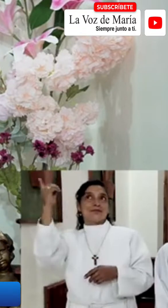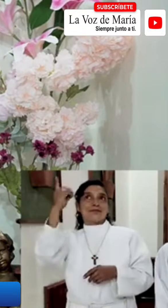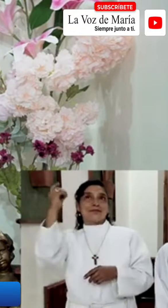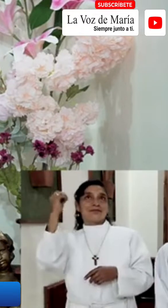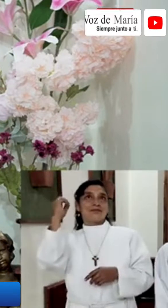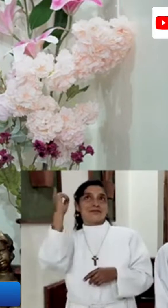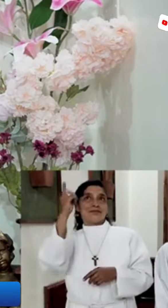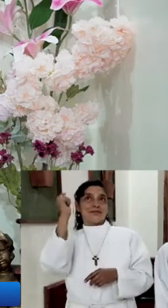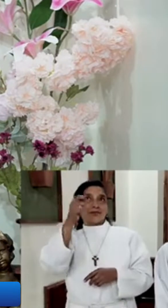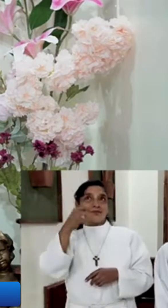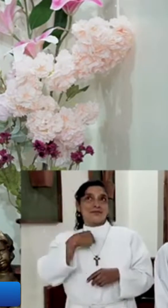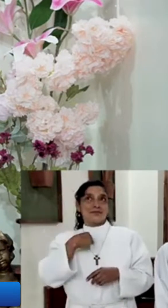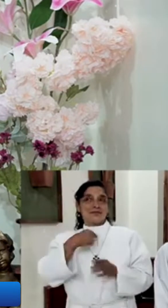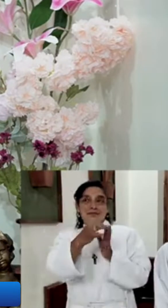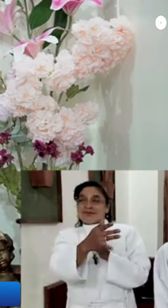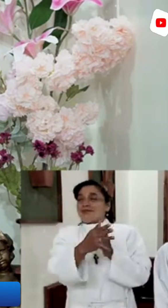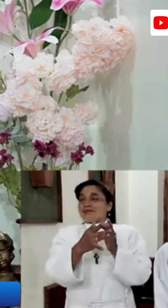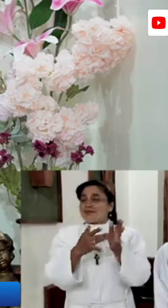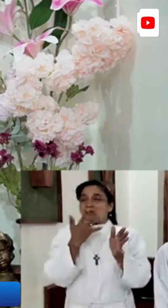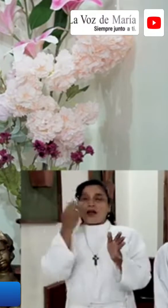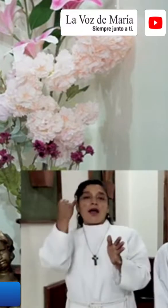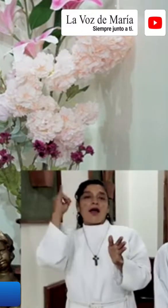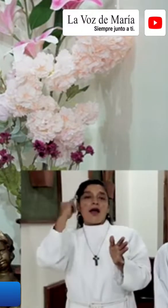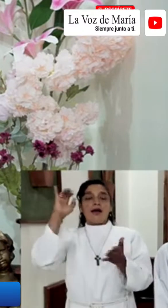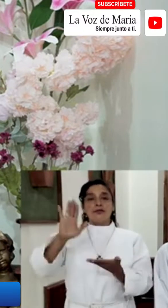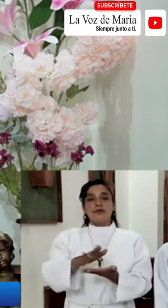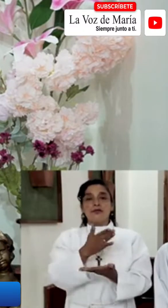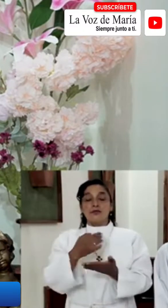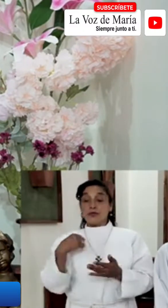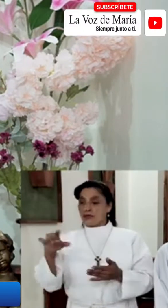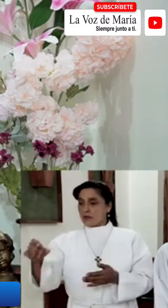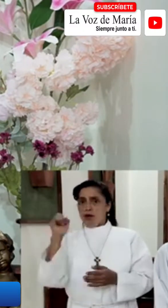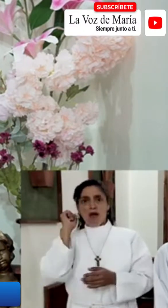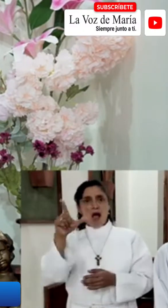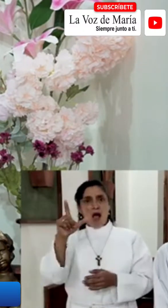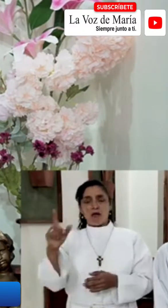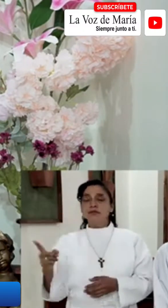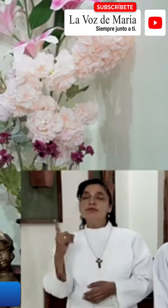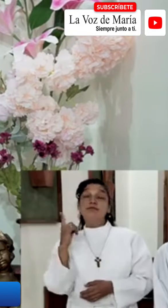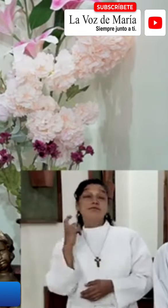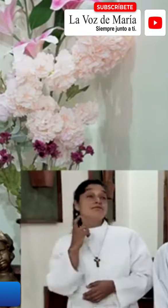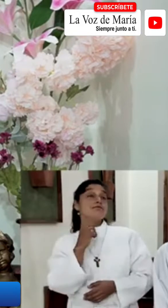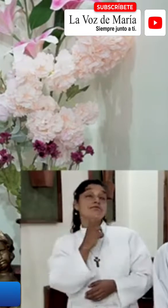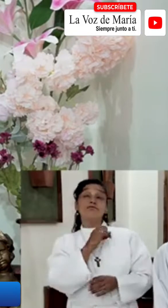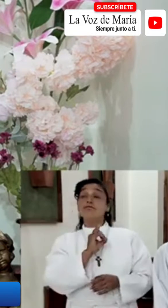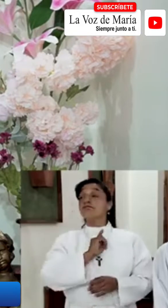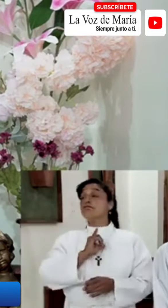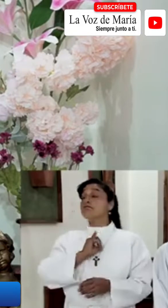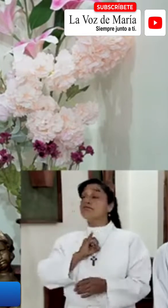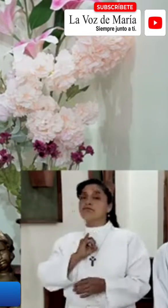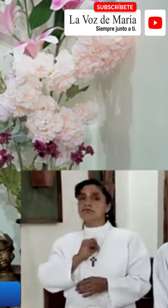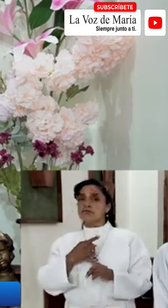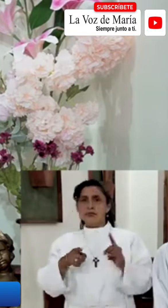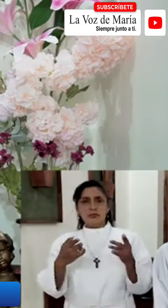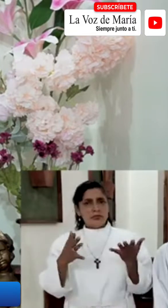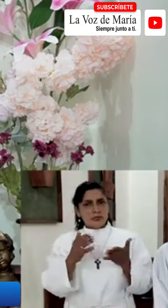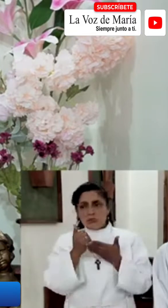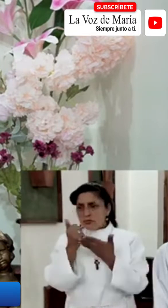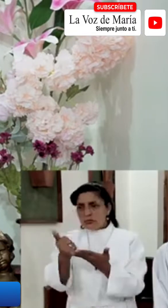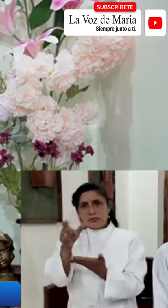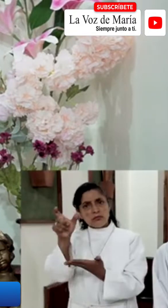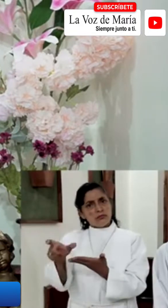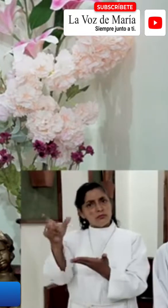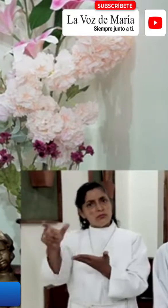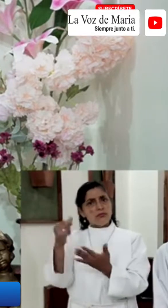Se atiborran de vino, se ponen los perfumes más costosos, pero no se preocupan por las desgracias de